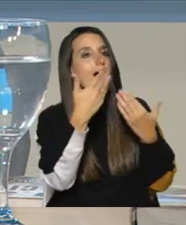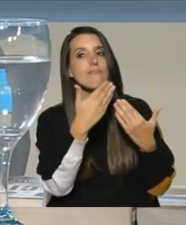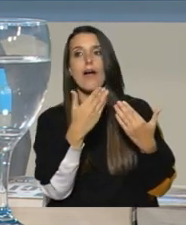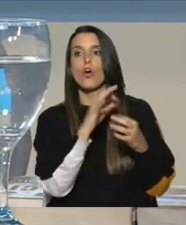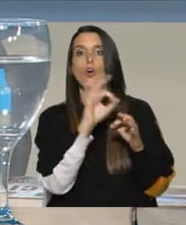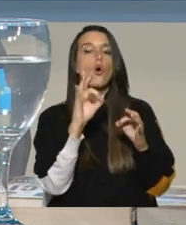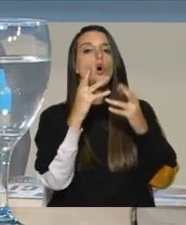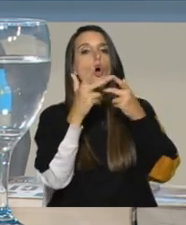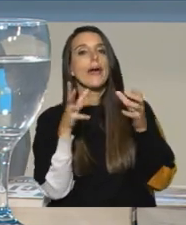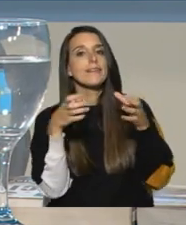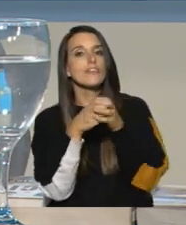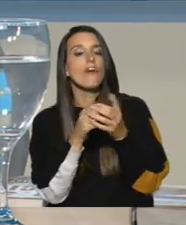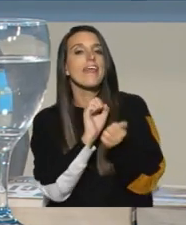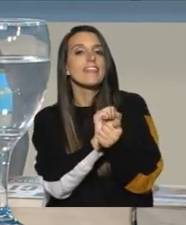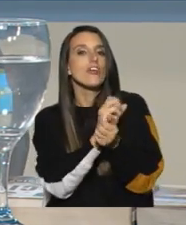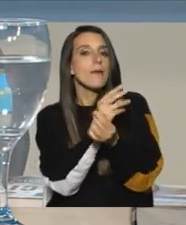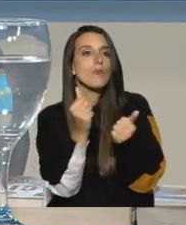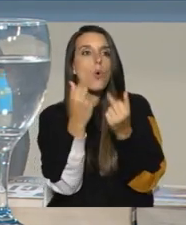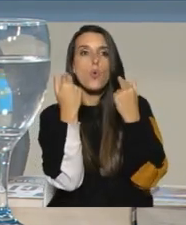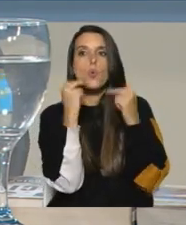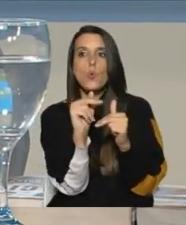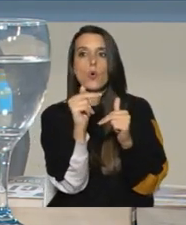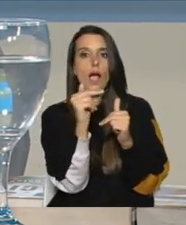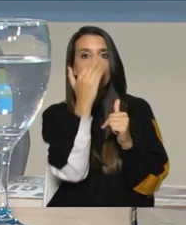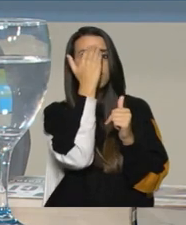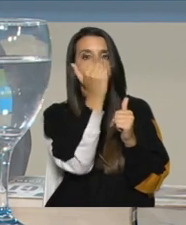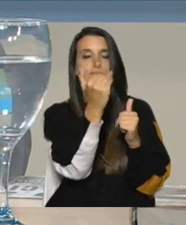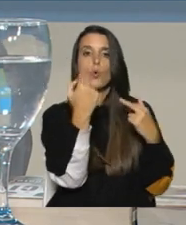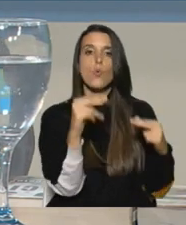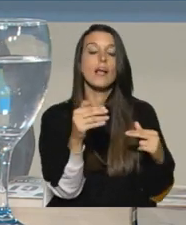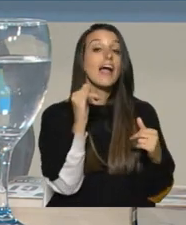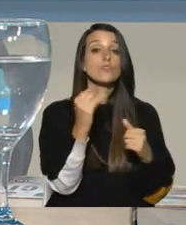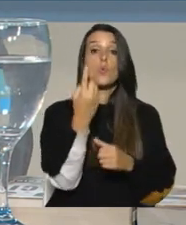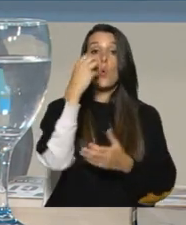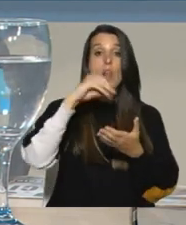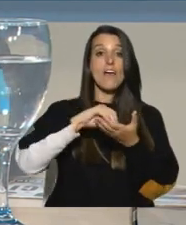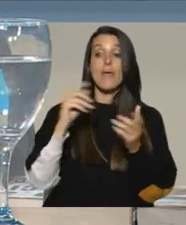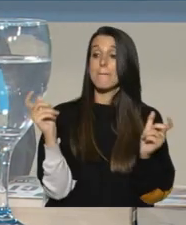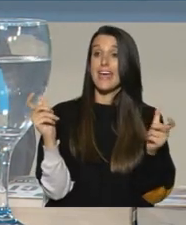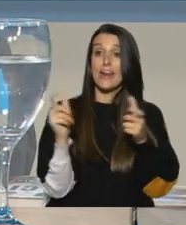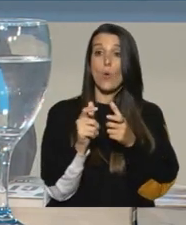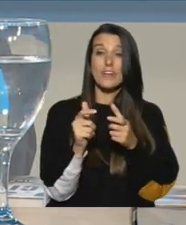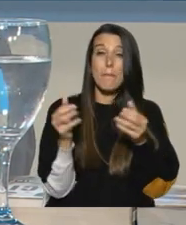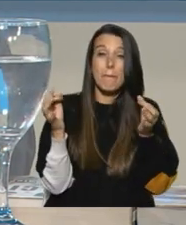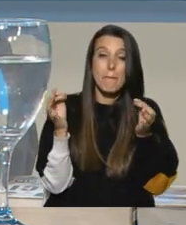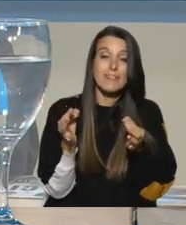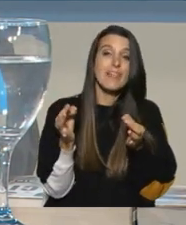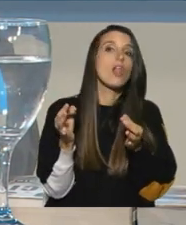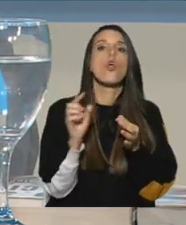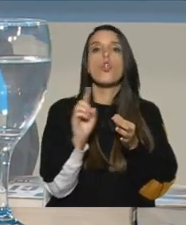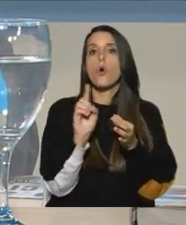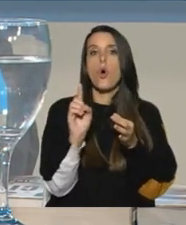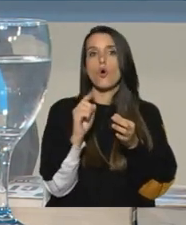la Organización de Detenidos Desaparecidos, jamás nunca nos quisieron recibir. Sí me reuní una vez en forma puntual y particular, no en